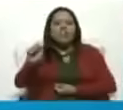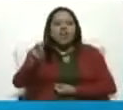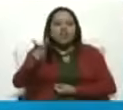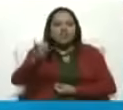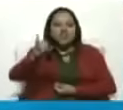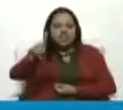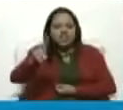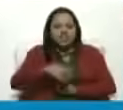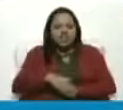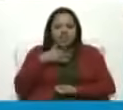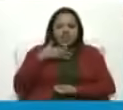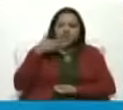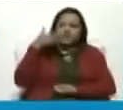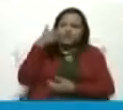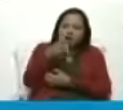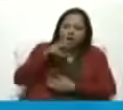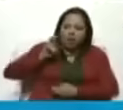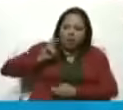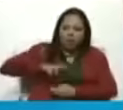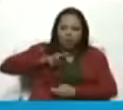Y David se fue caminando